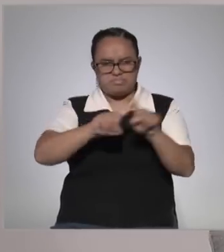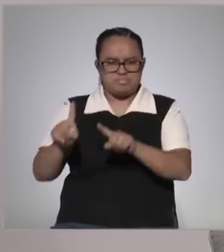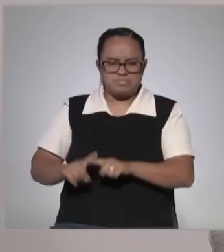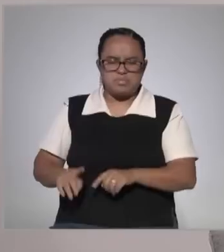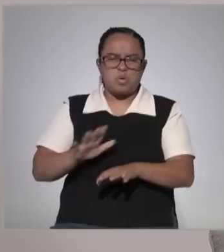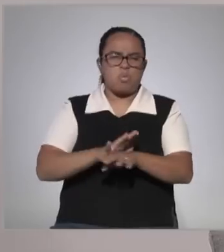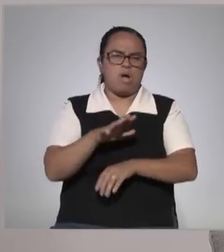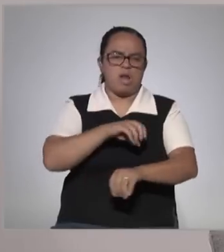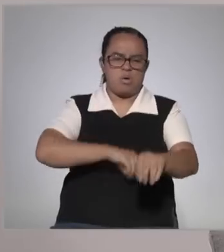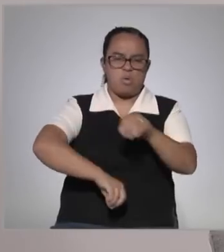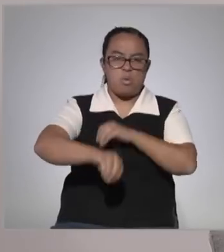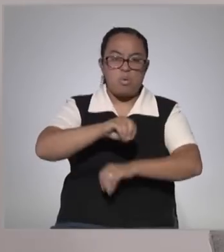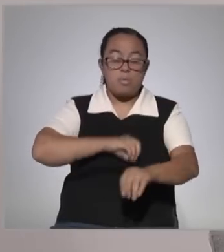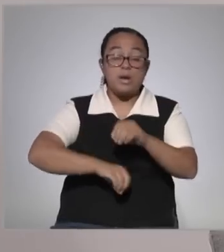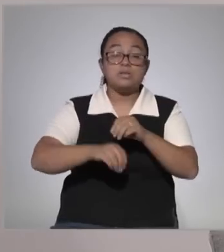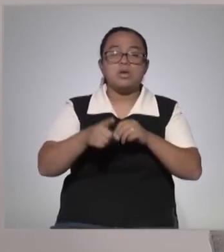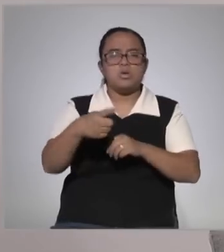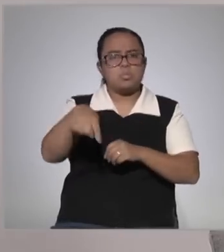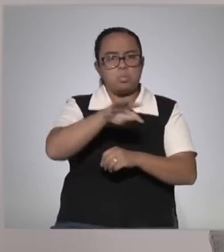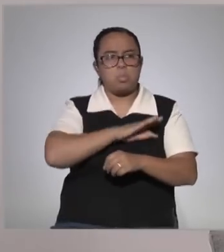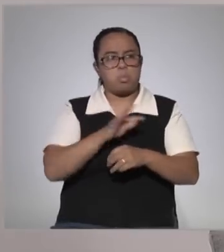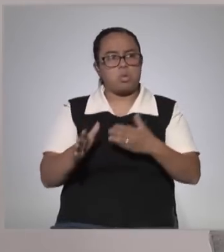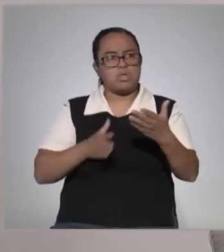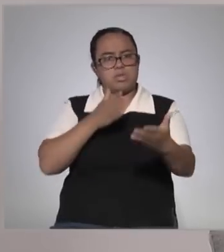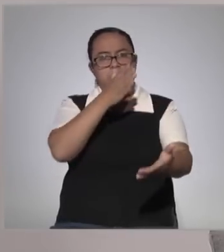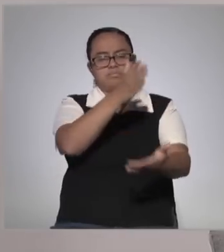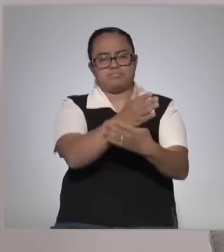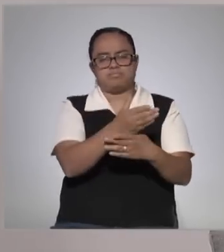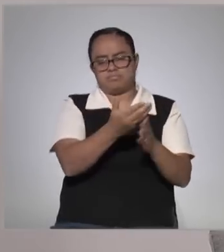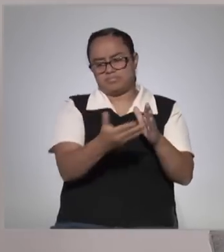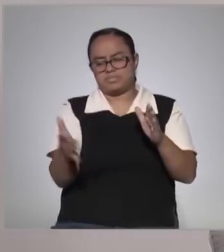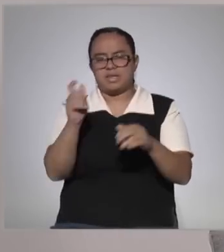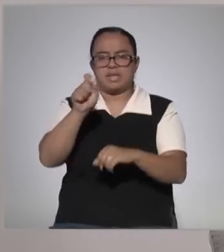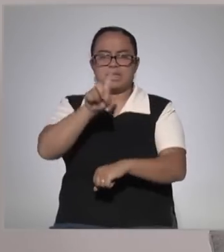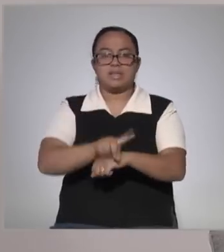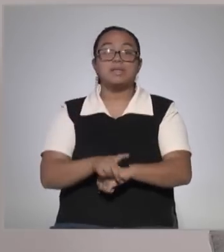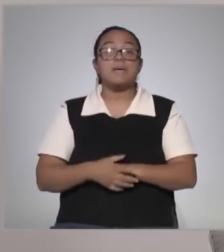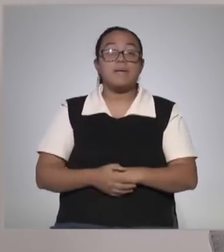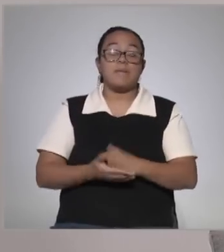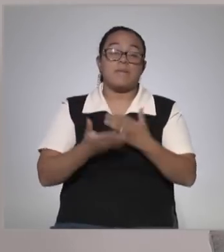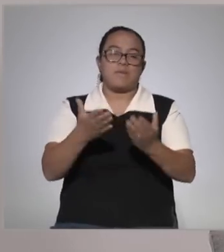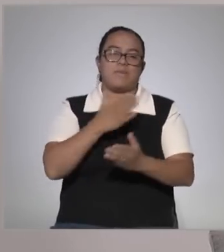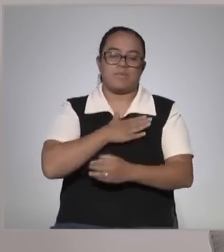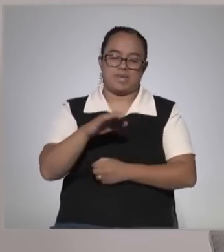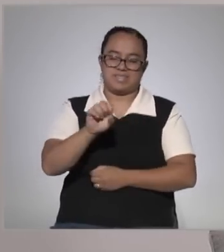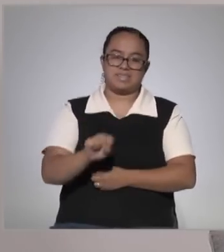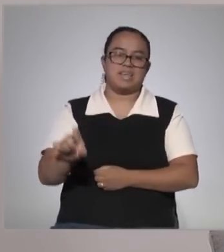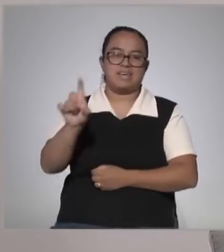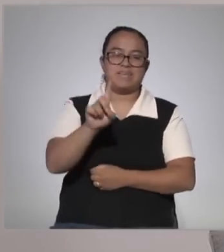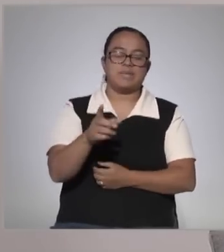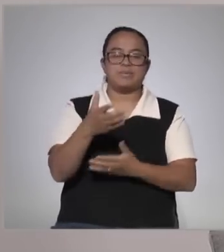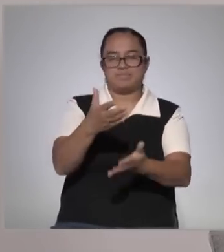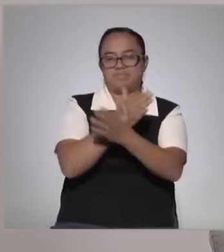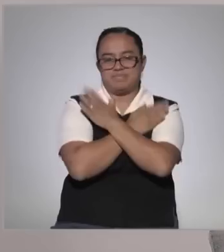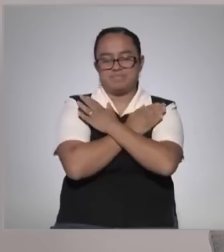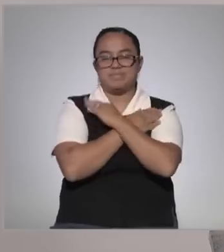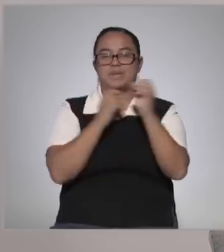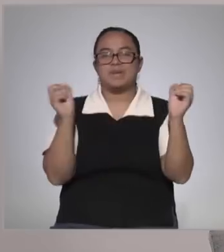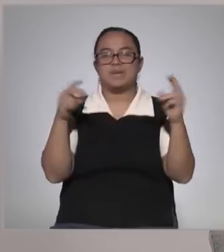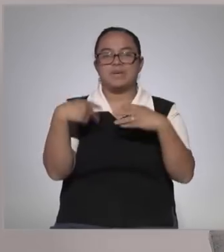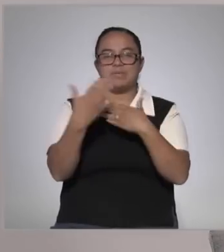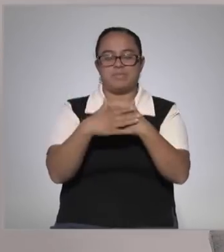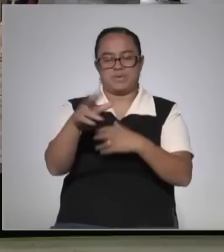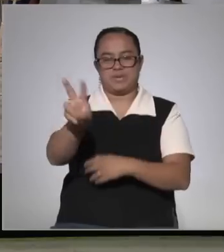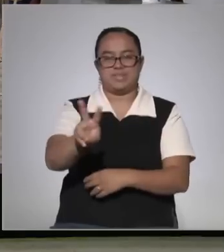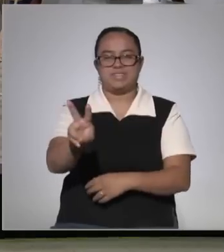recomendaciones teatrales, obras a las que ustedes pueden acceder en los siguientes días. Que tengan un excelente fin de semana, les mando un abrazo, nos vemos el próximo